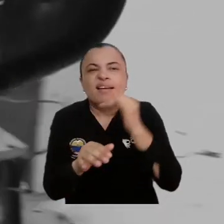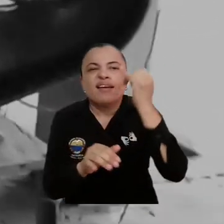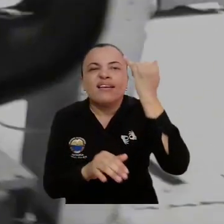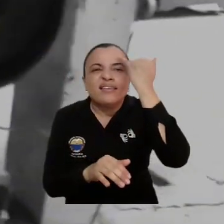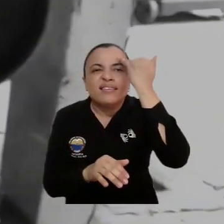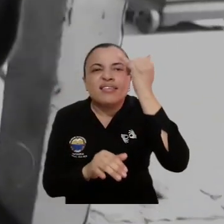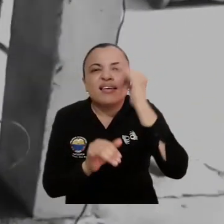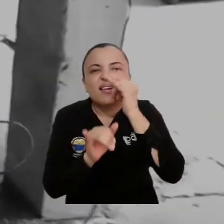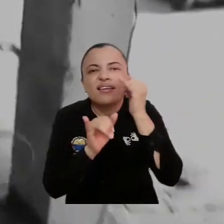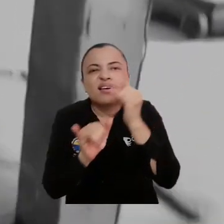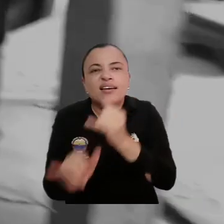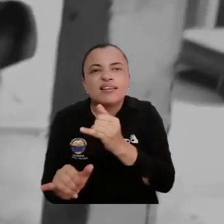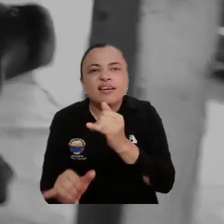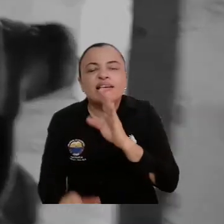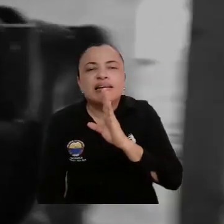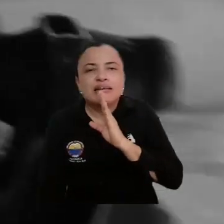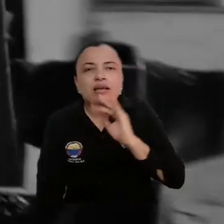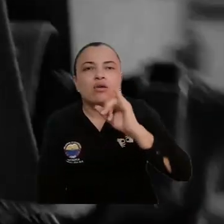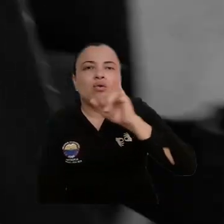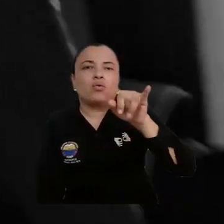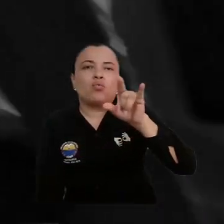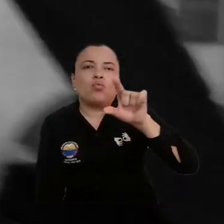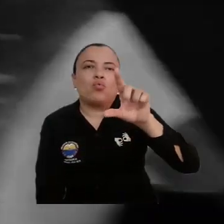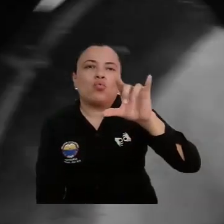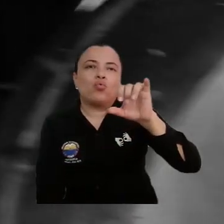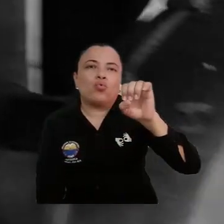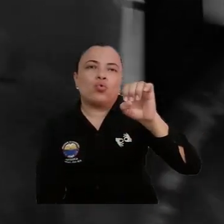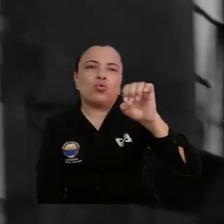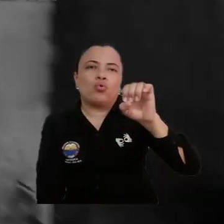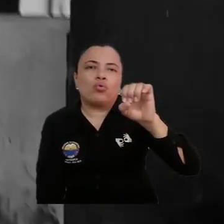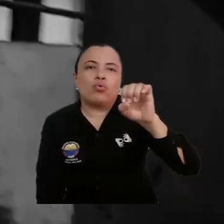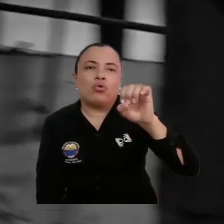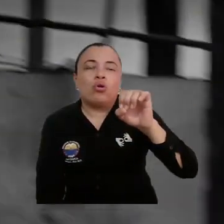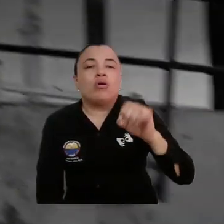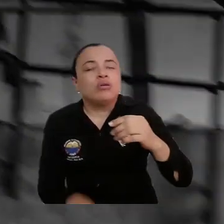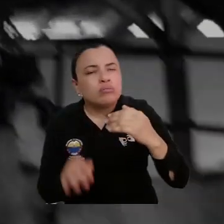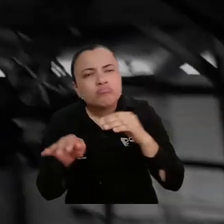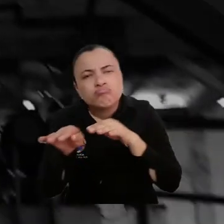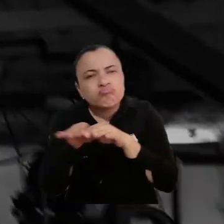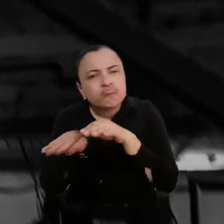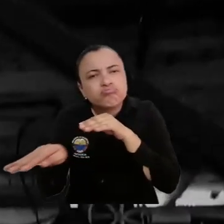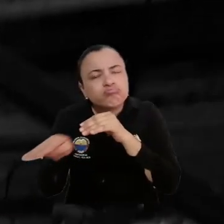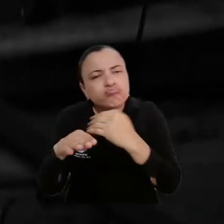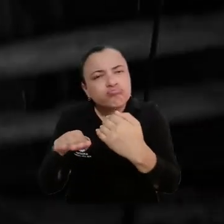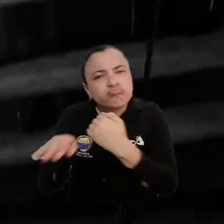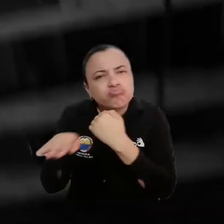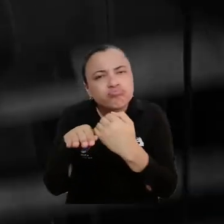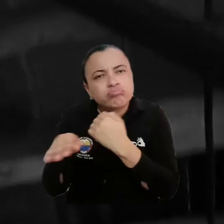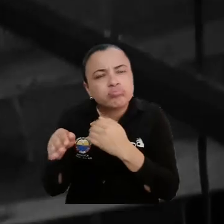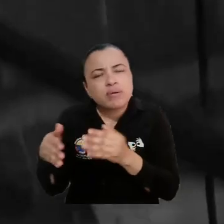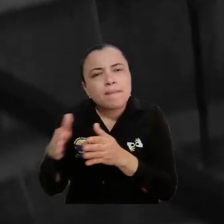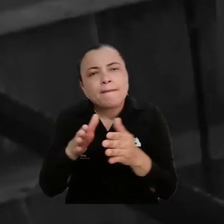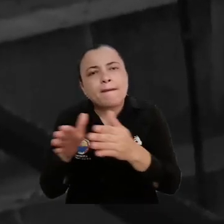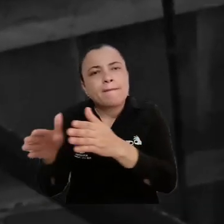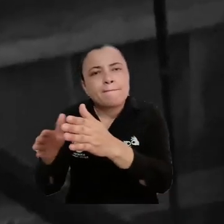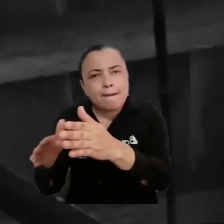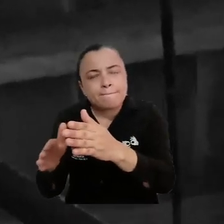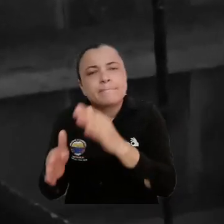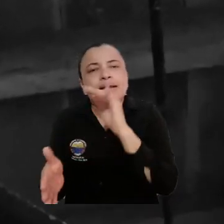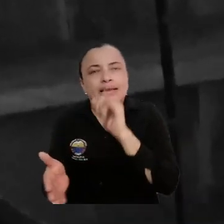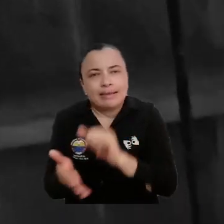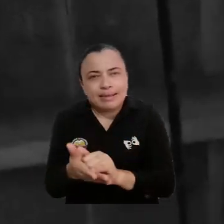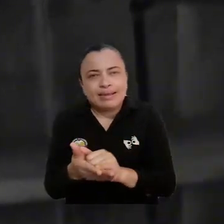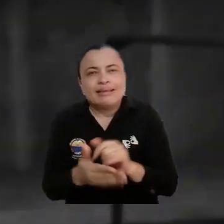carretera fue Julio Illich. La carretera la hicieron cuando estaba el señor Rafael Nicasio